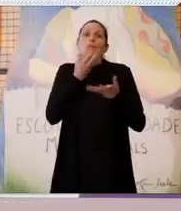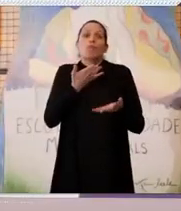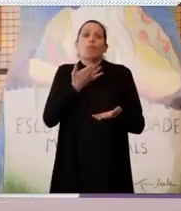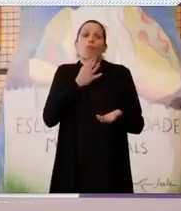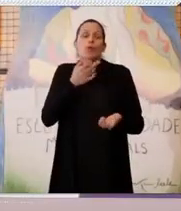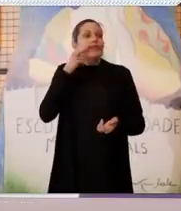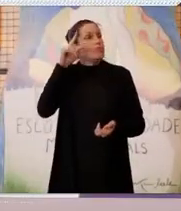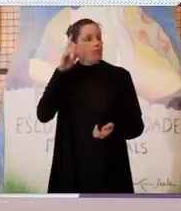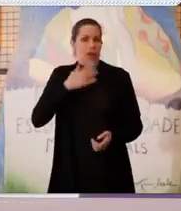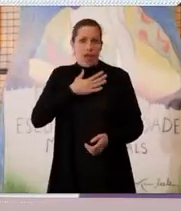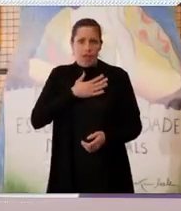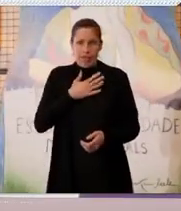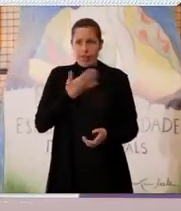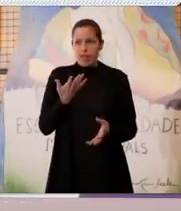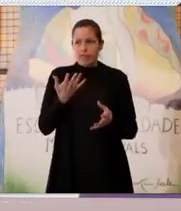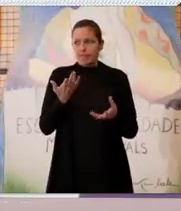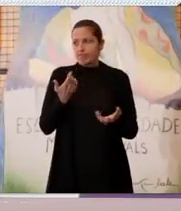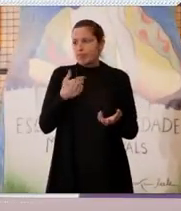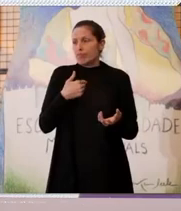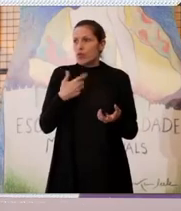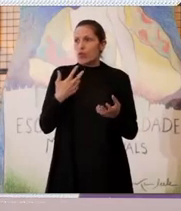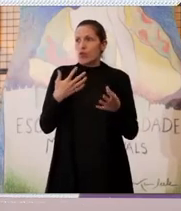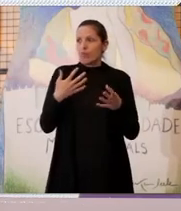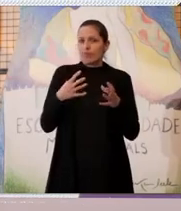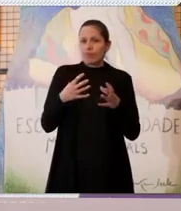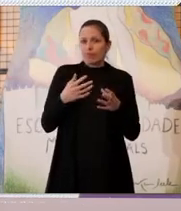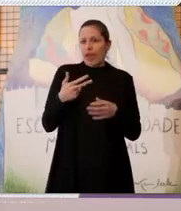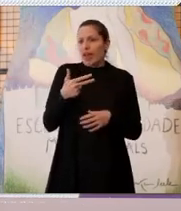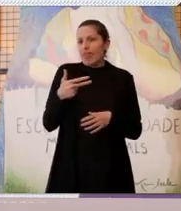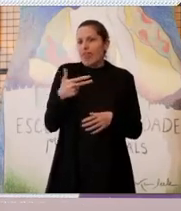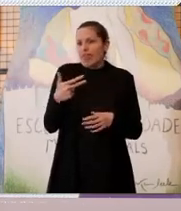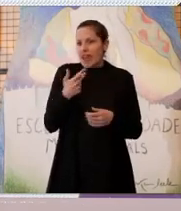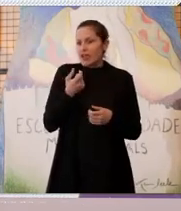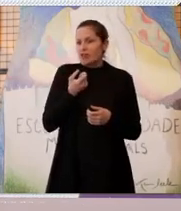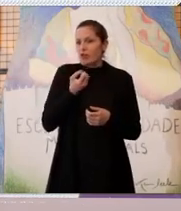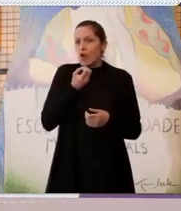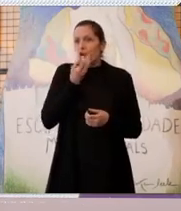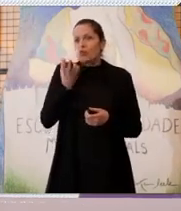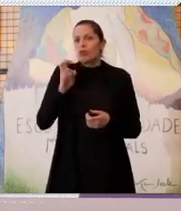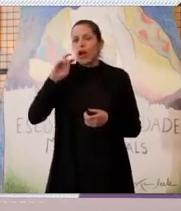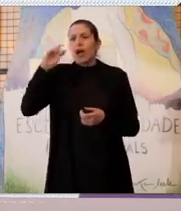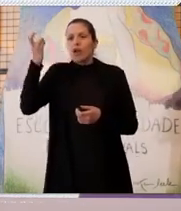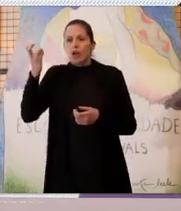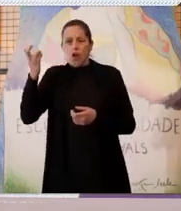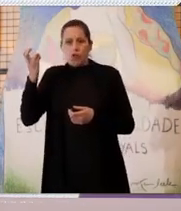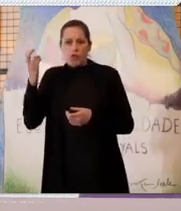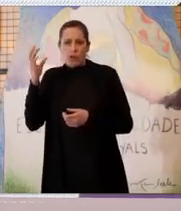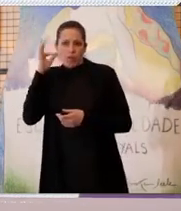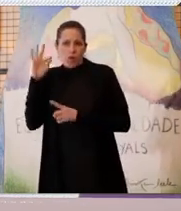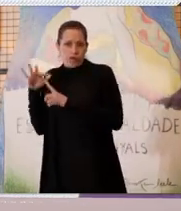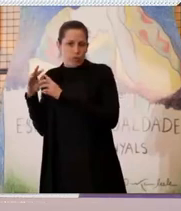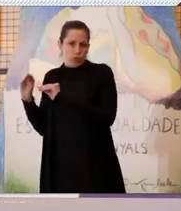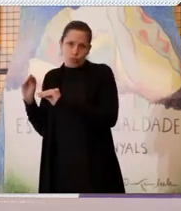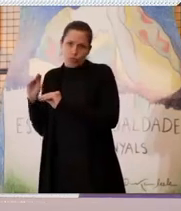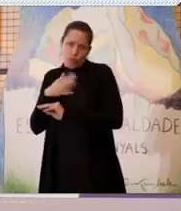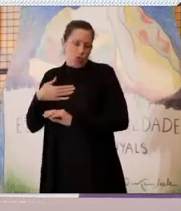me siento ni con ganas ni tengo derecho a mencionar la que sufren otras mujeres en política no pero realmente Bueno te hacen la